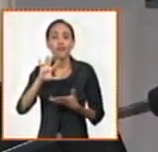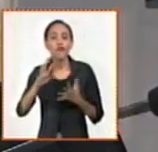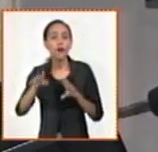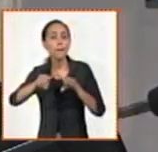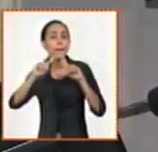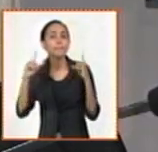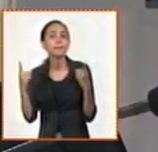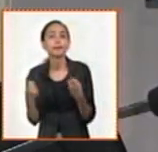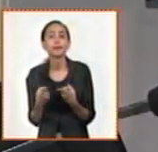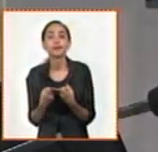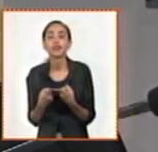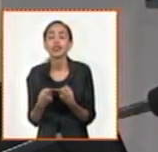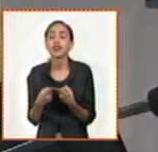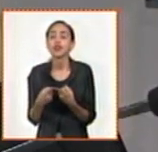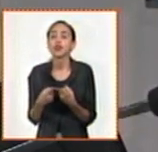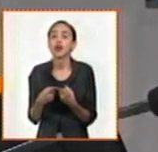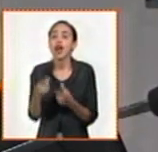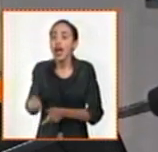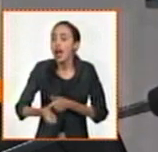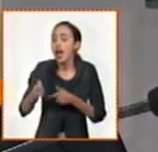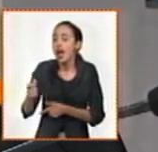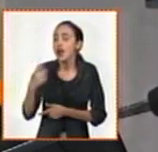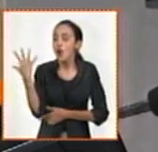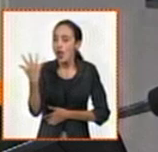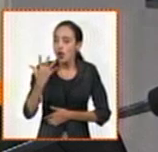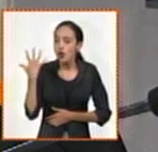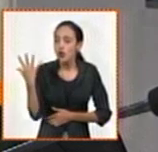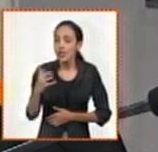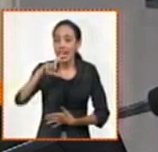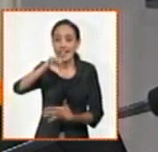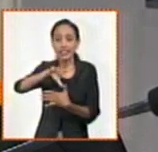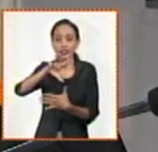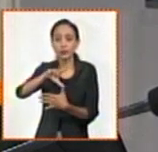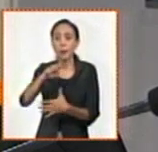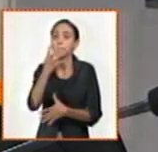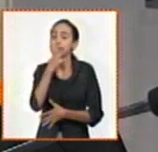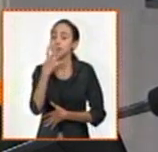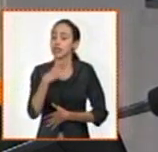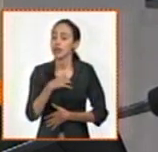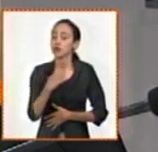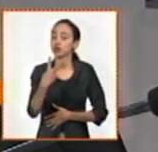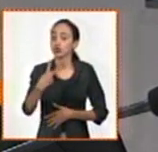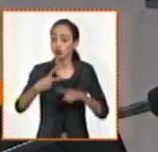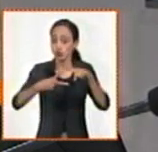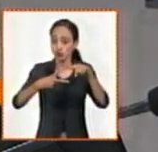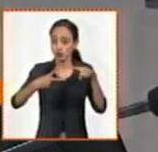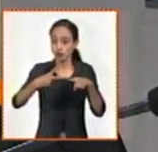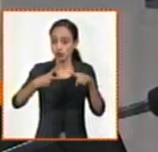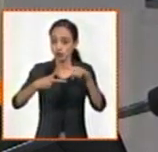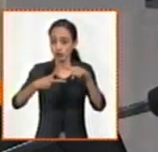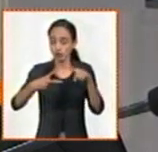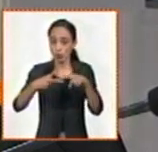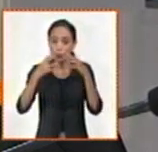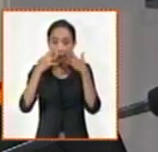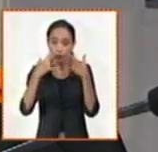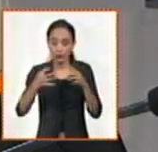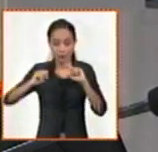de la agroecología en Latinoamérica, me parece que tenemos dos aspectos muy importantes.